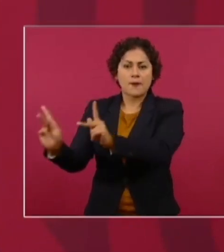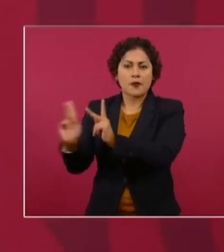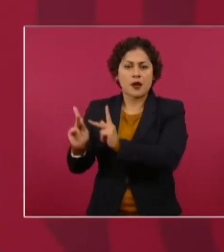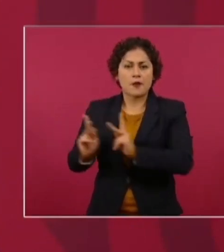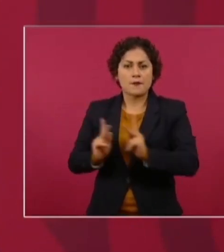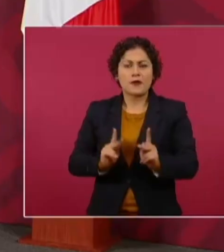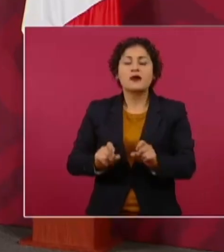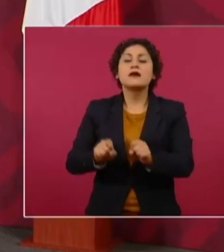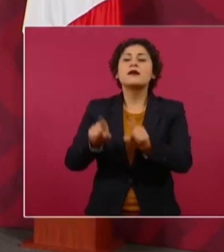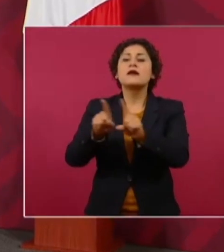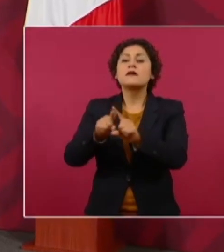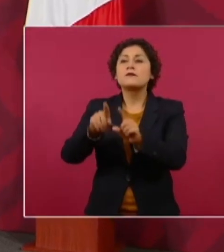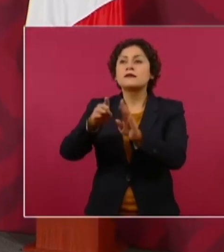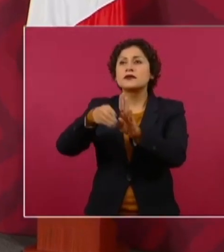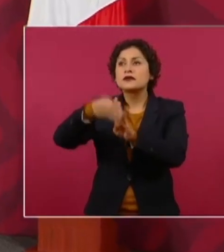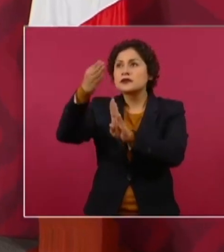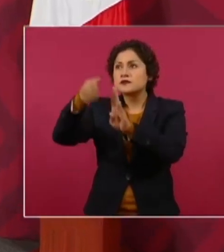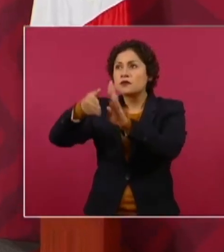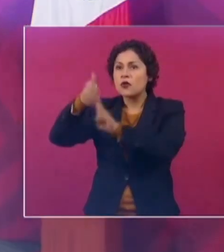pintados por los